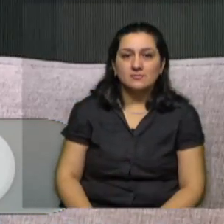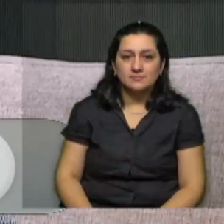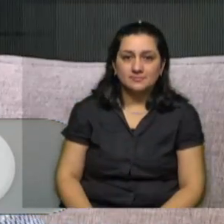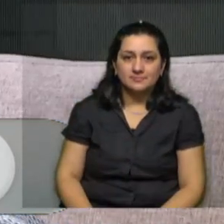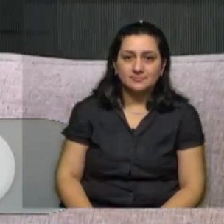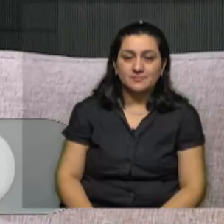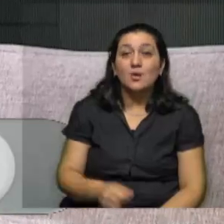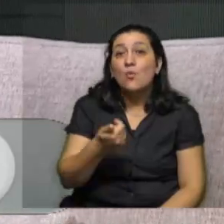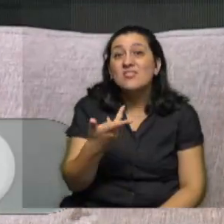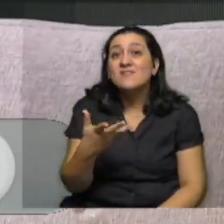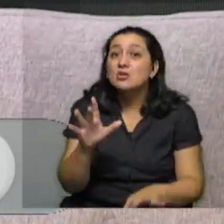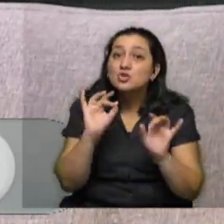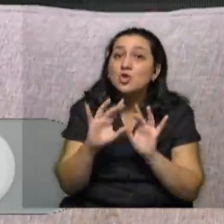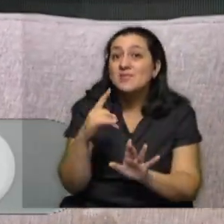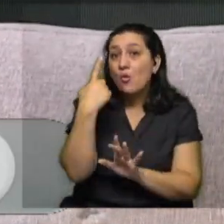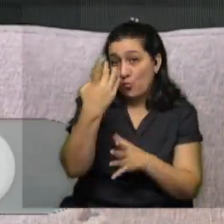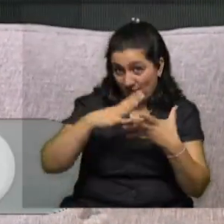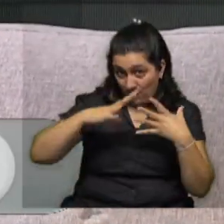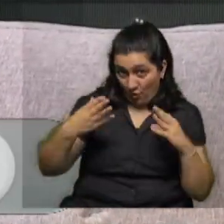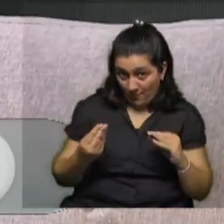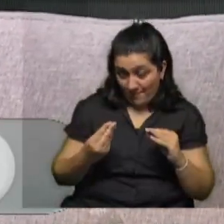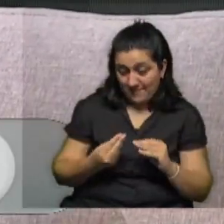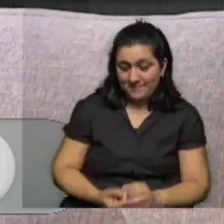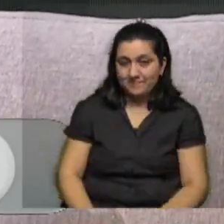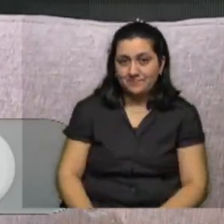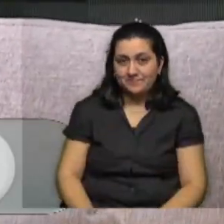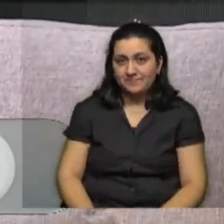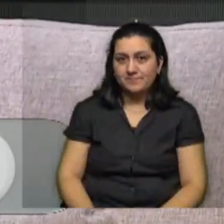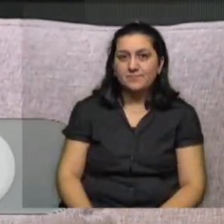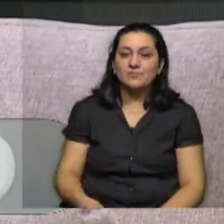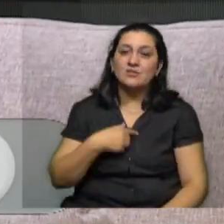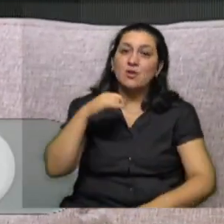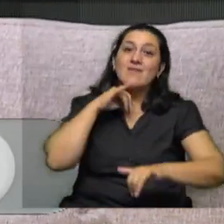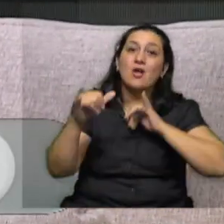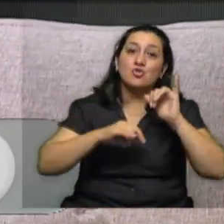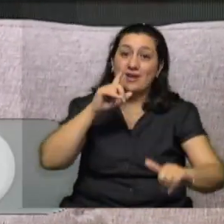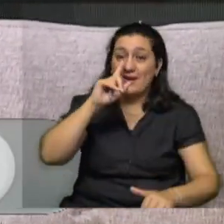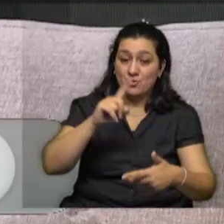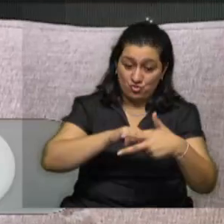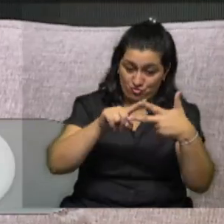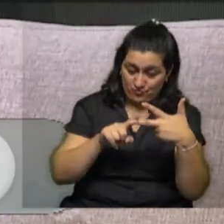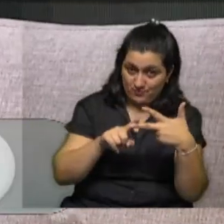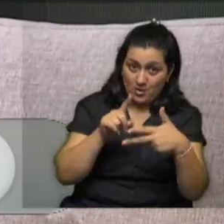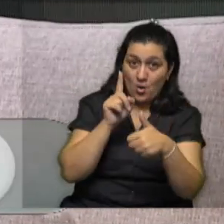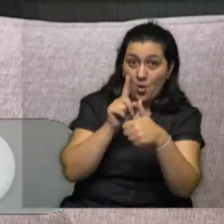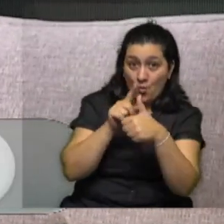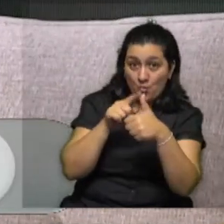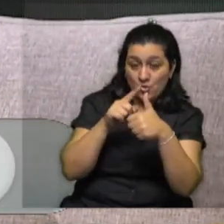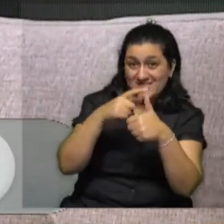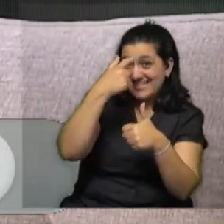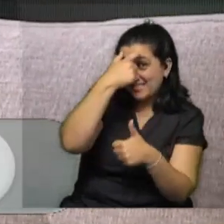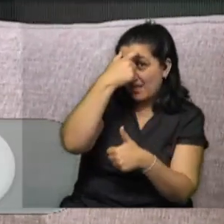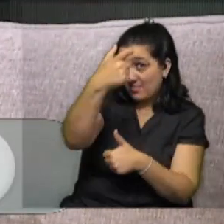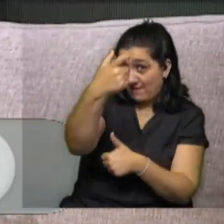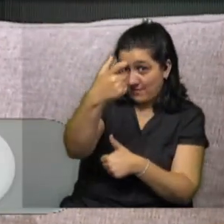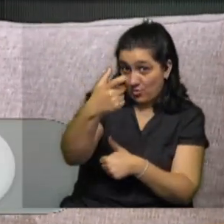ellos nada más. Un aspecto, o sea, los voy a comentar rápidamente y son tres. Un aspecto es el científico,